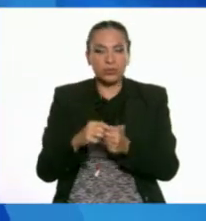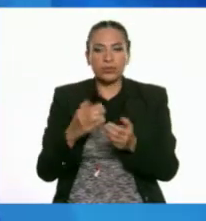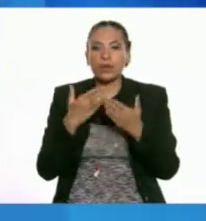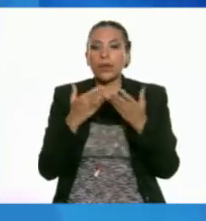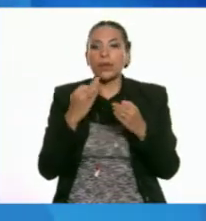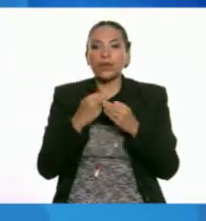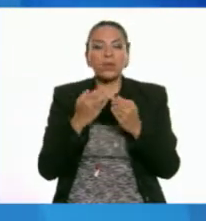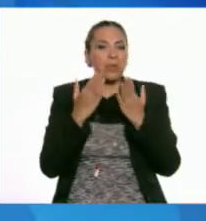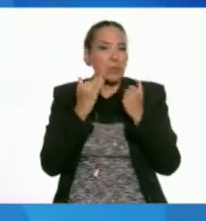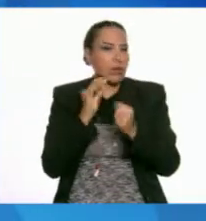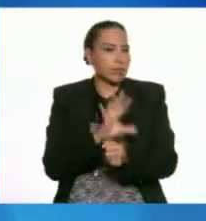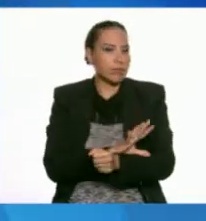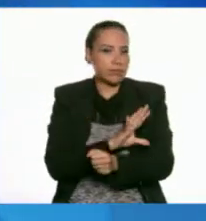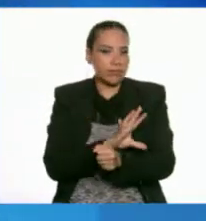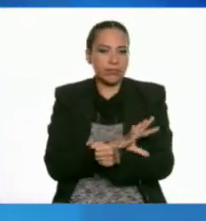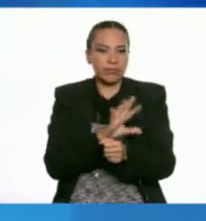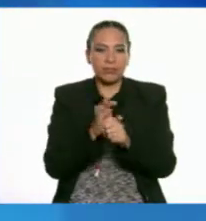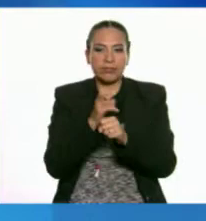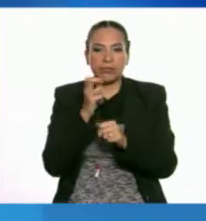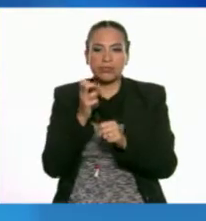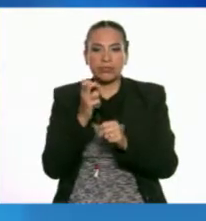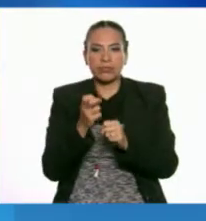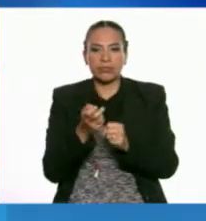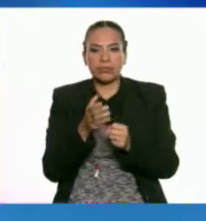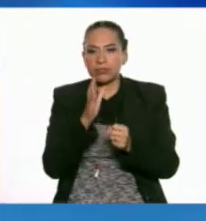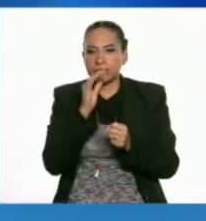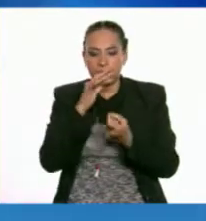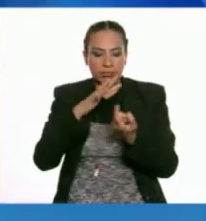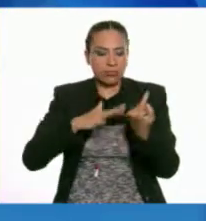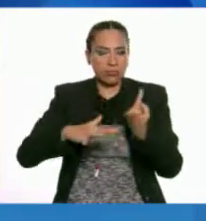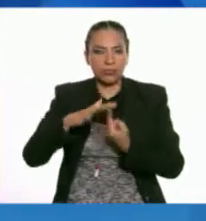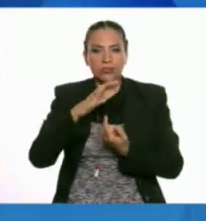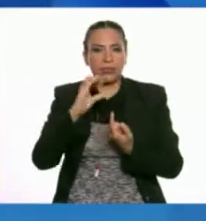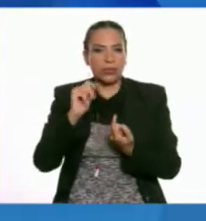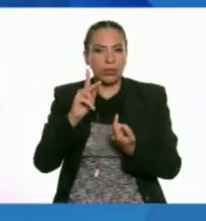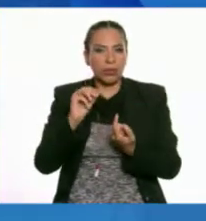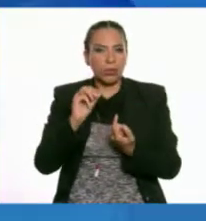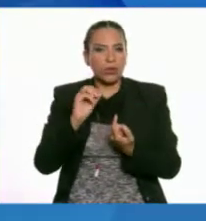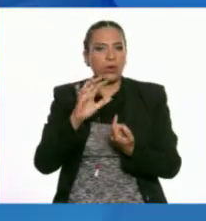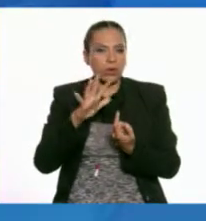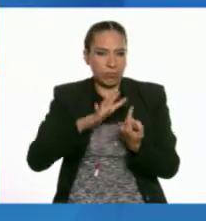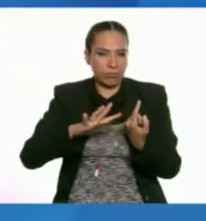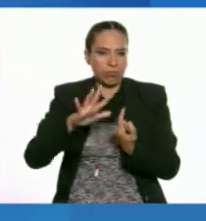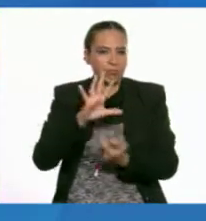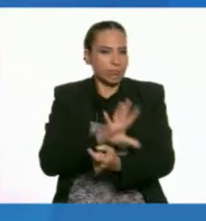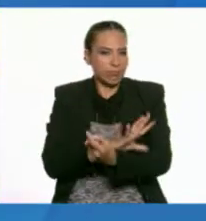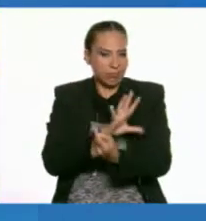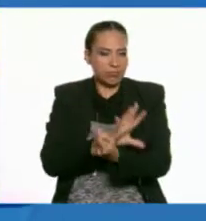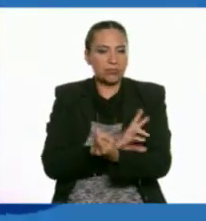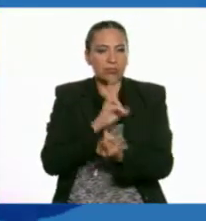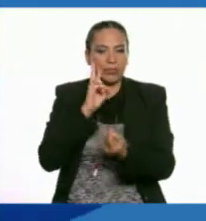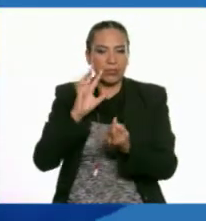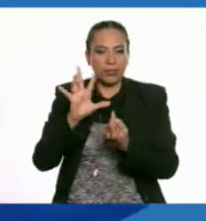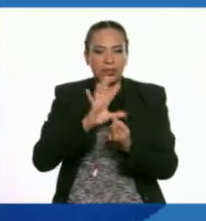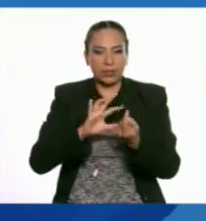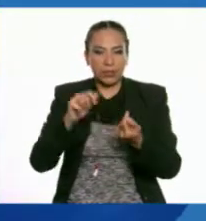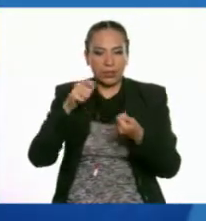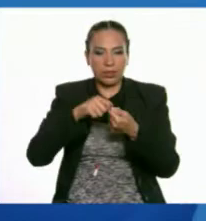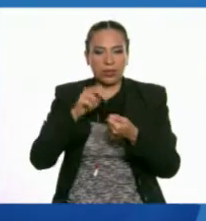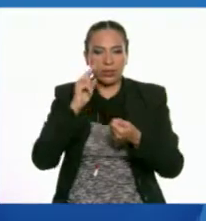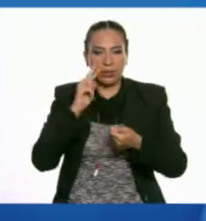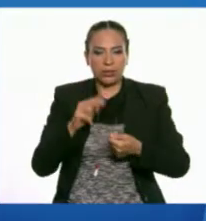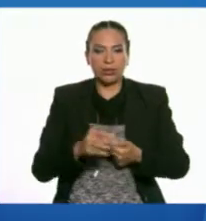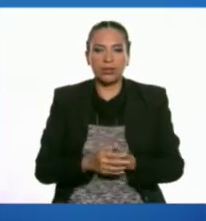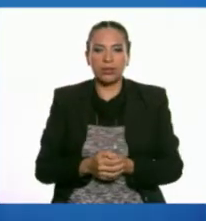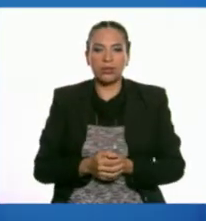Ahorita no tiene corriente, por lo que no hay campo electromagnético. Vamos a ponerle corriente.